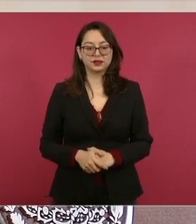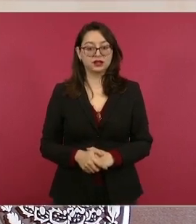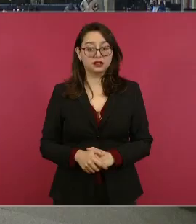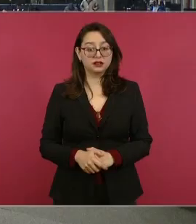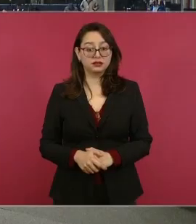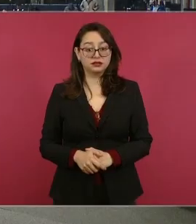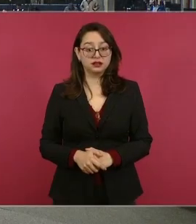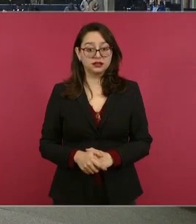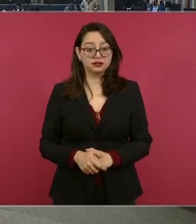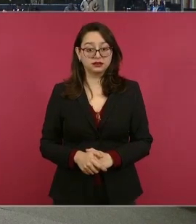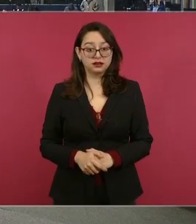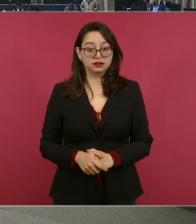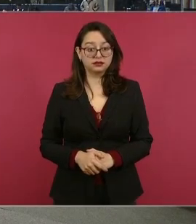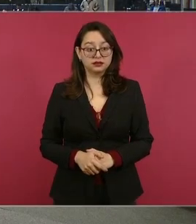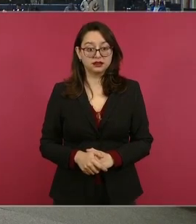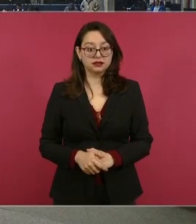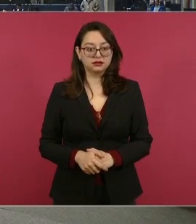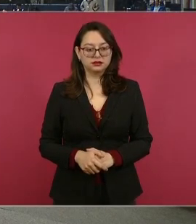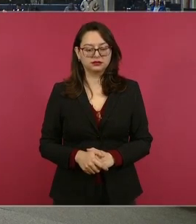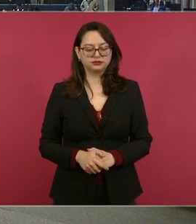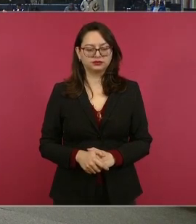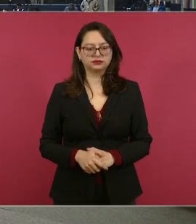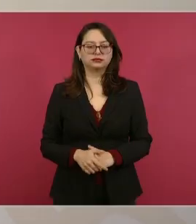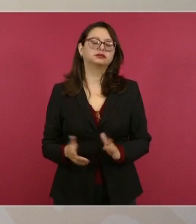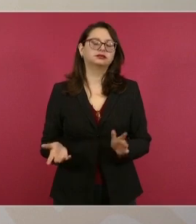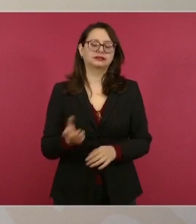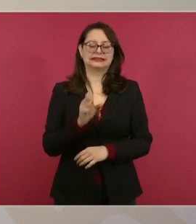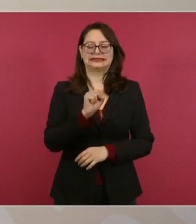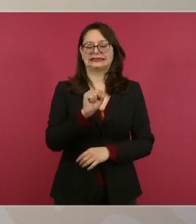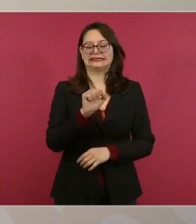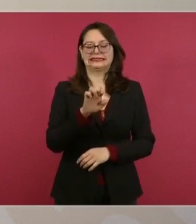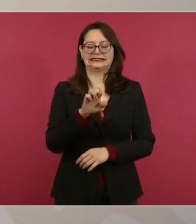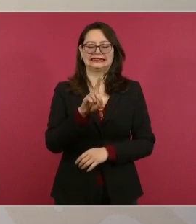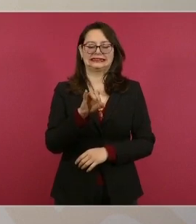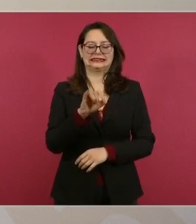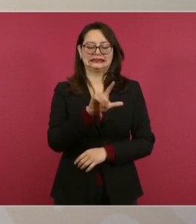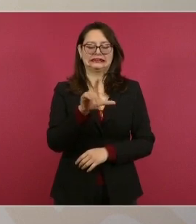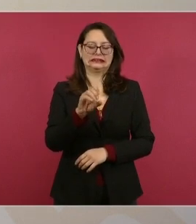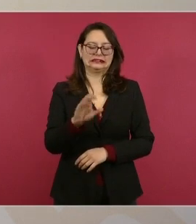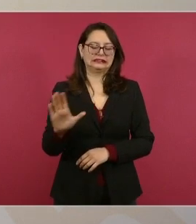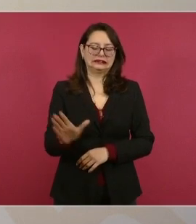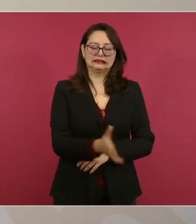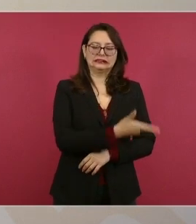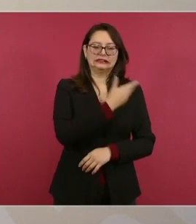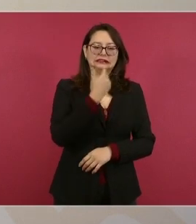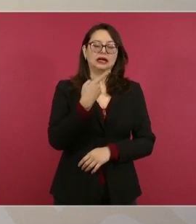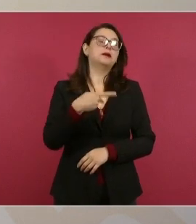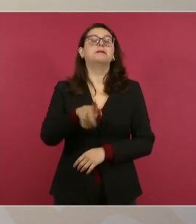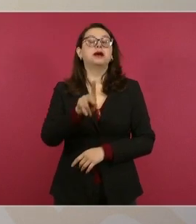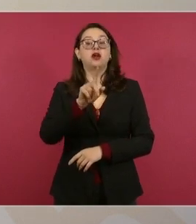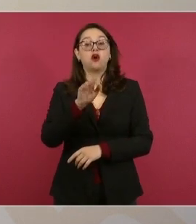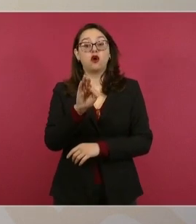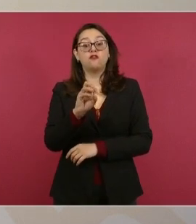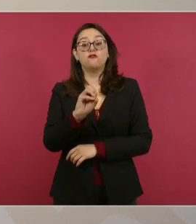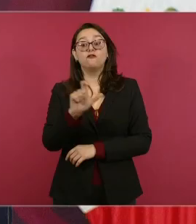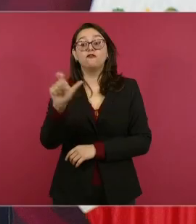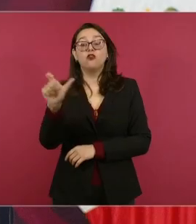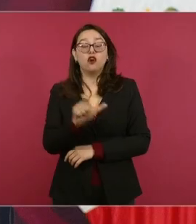¿Quién? Ah, sí, sí, Zedillo. No, pero estoy hablando de Fox. Fox